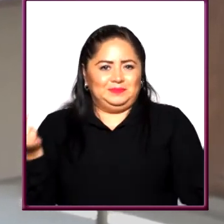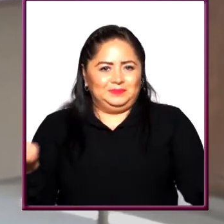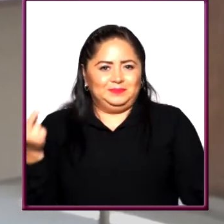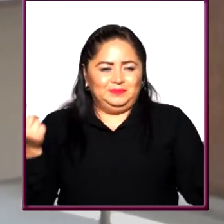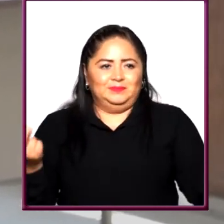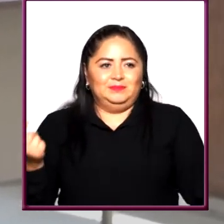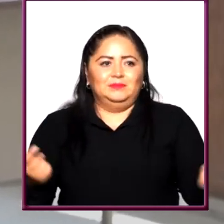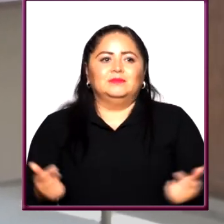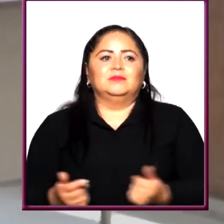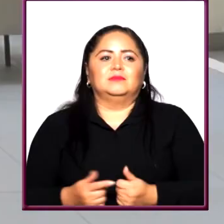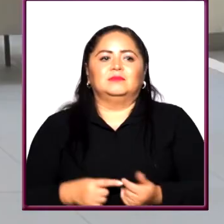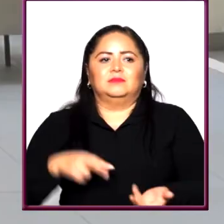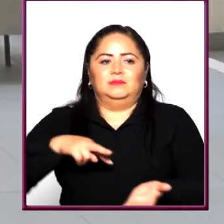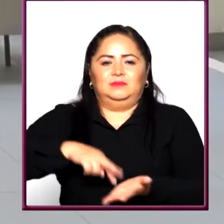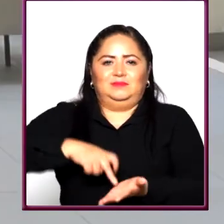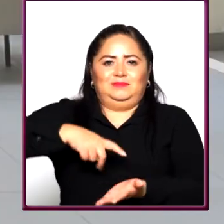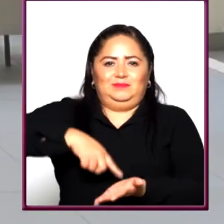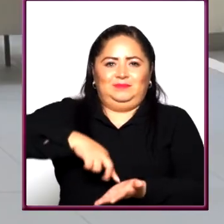chasquidos,